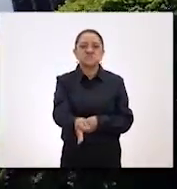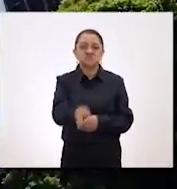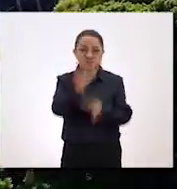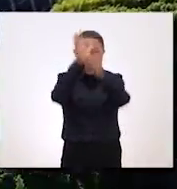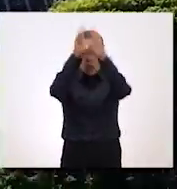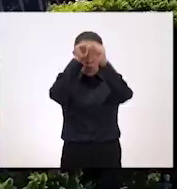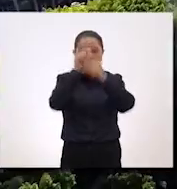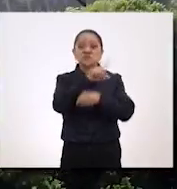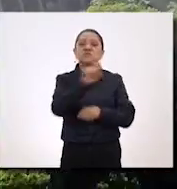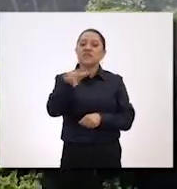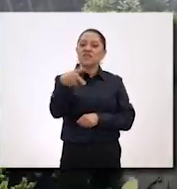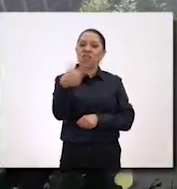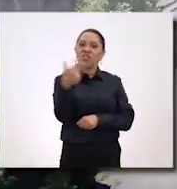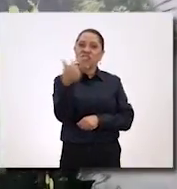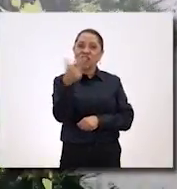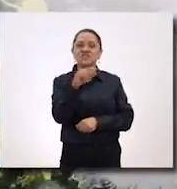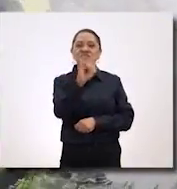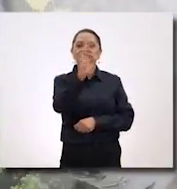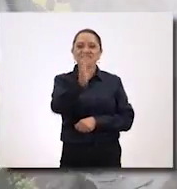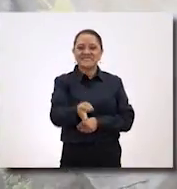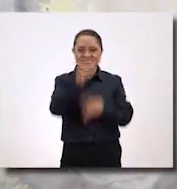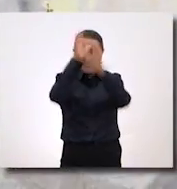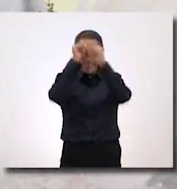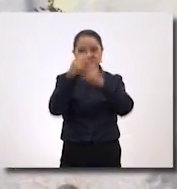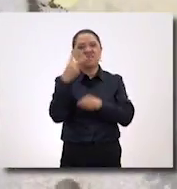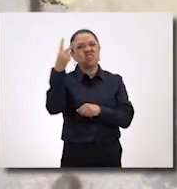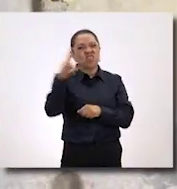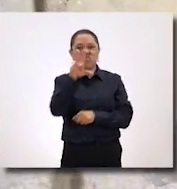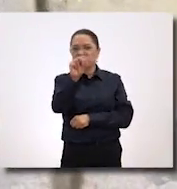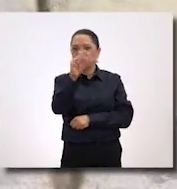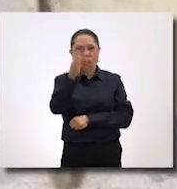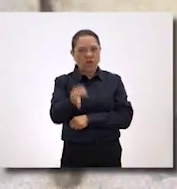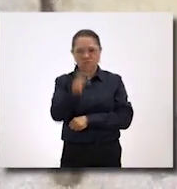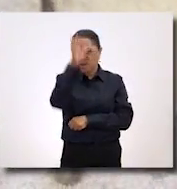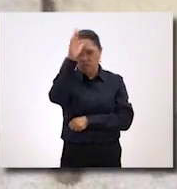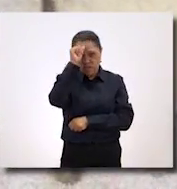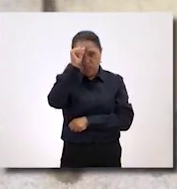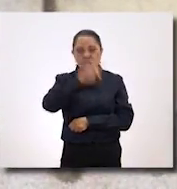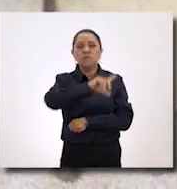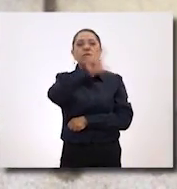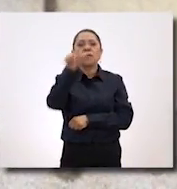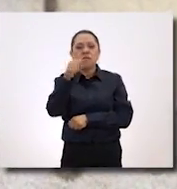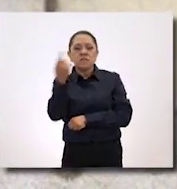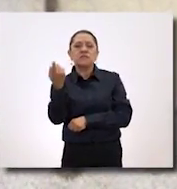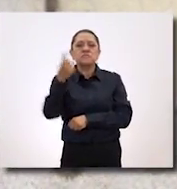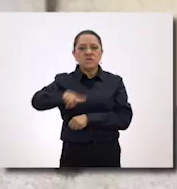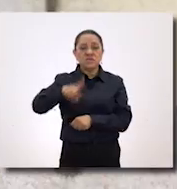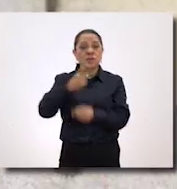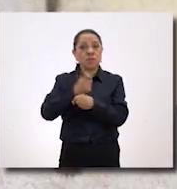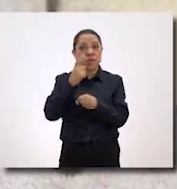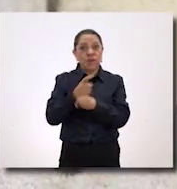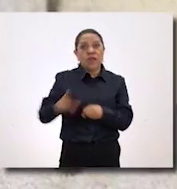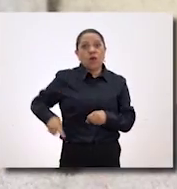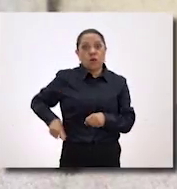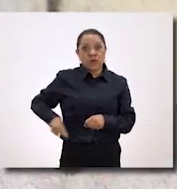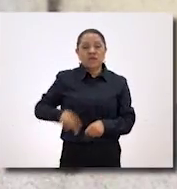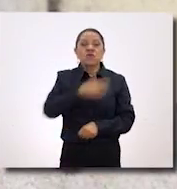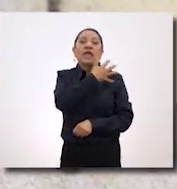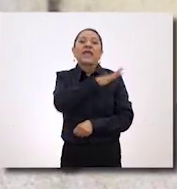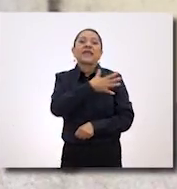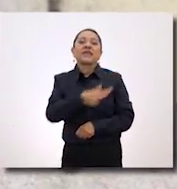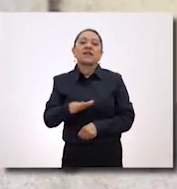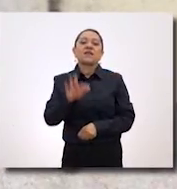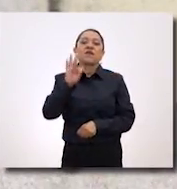fue aprobado por 112 votos a favor y 2 en contra, y entrando en vigor al día siguiente, siendo el primer gobernador el